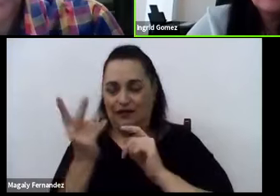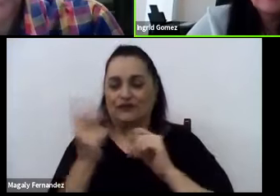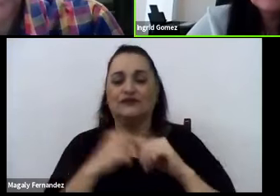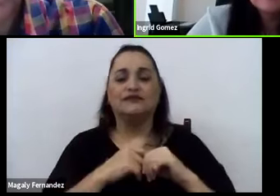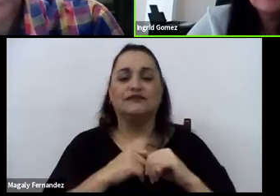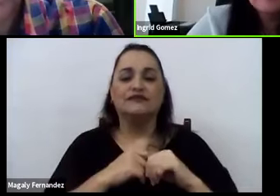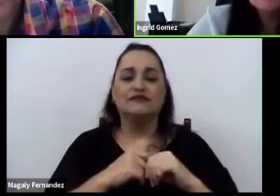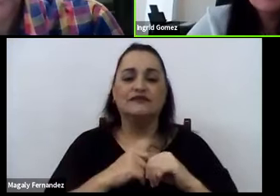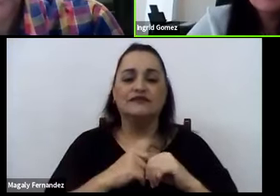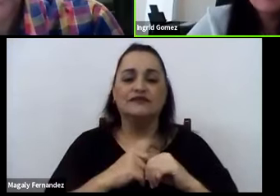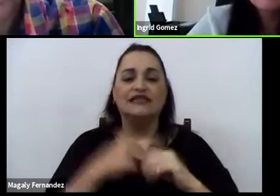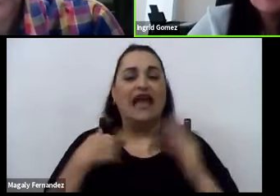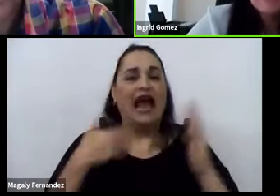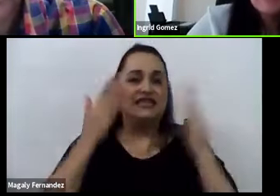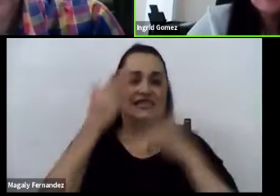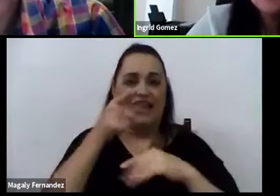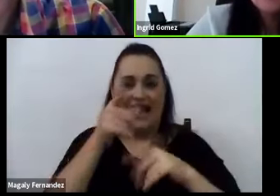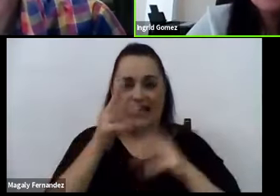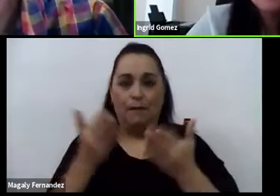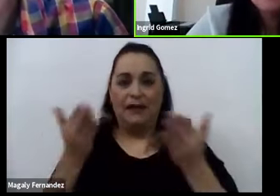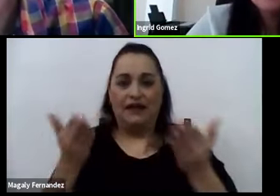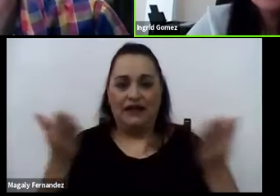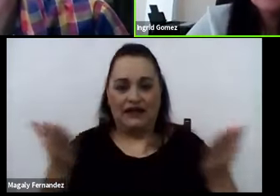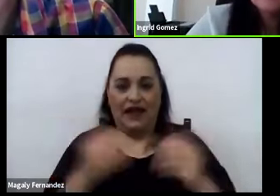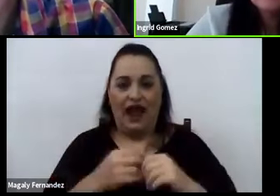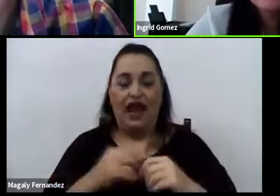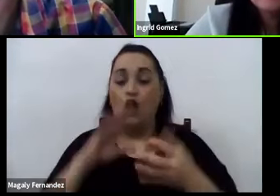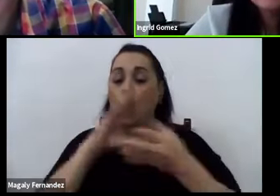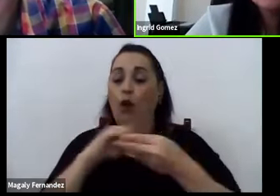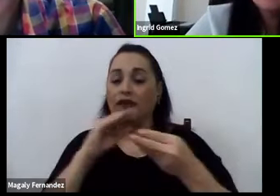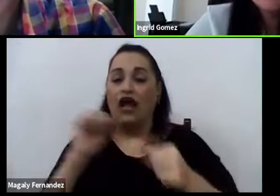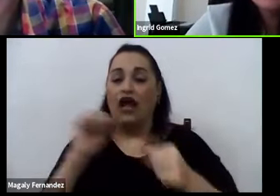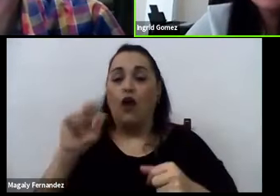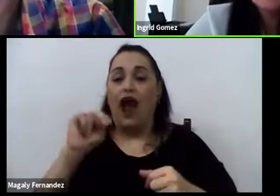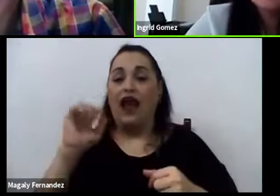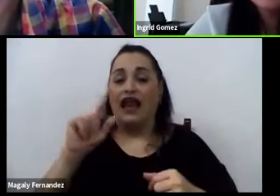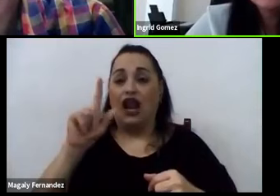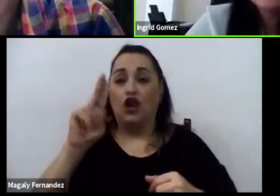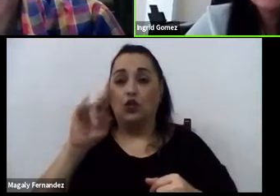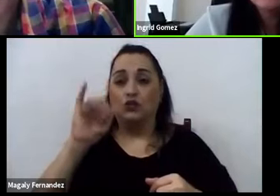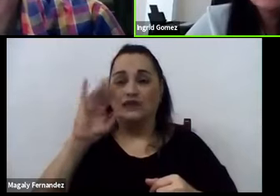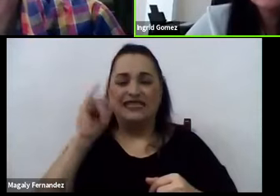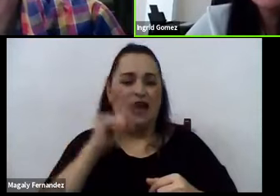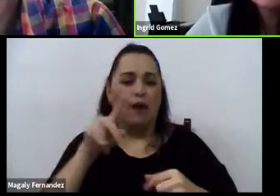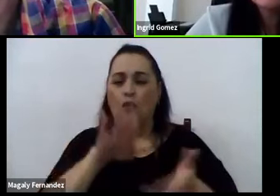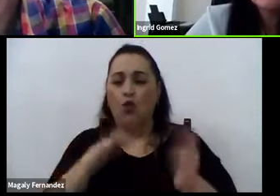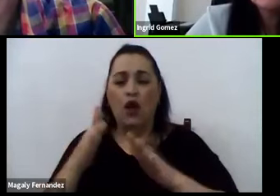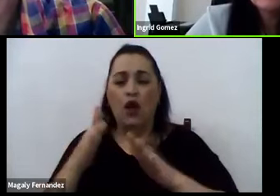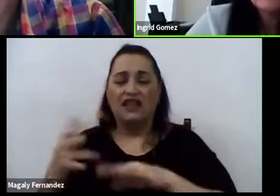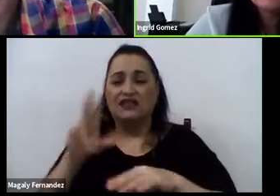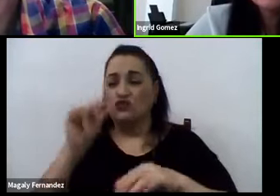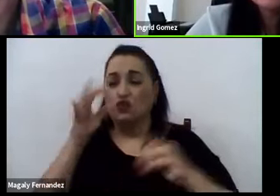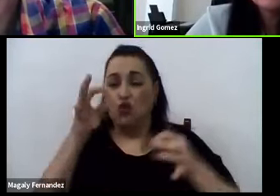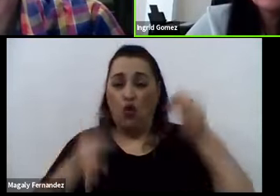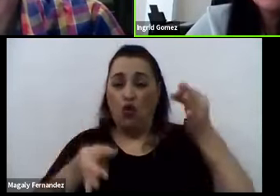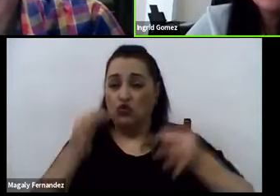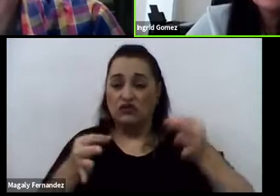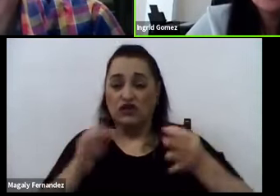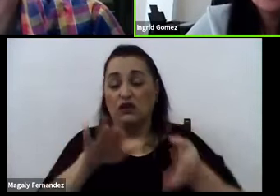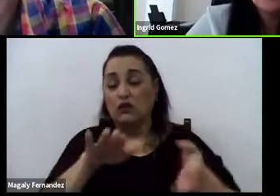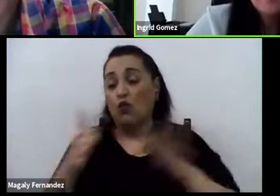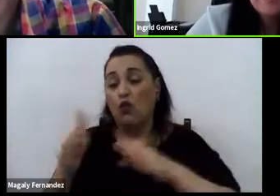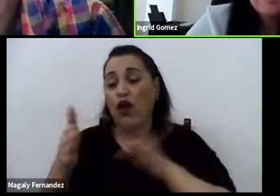y acceder a esos materiales. Hay un comentario, Ana Lucía, que dice que esas muertes injustas, entre esas muertes están aquellas que se hacen